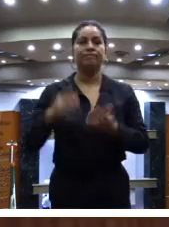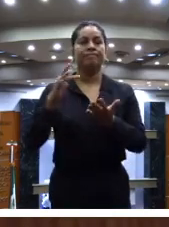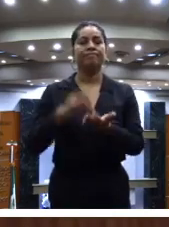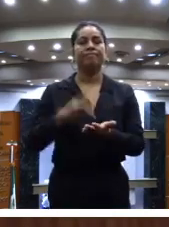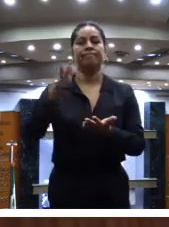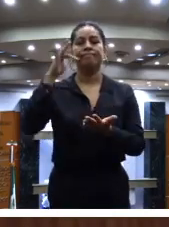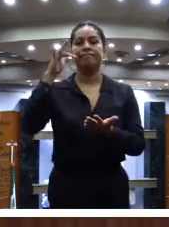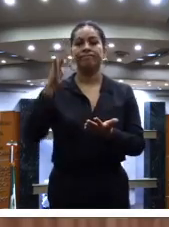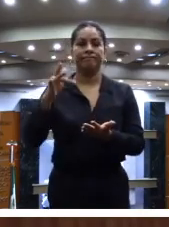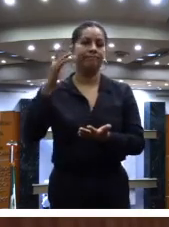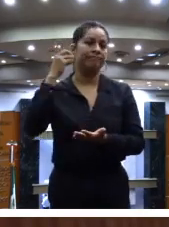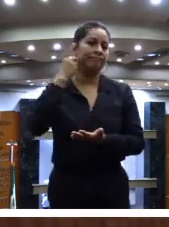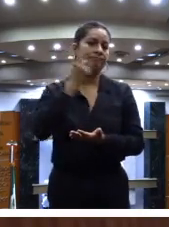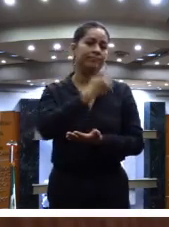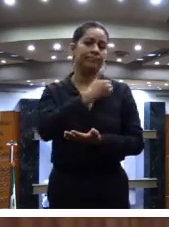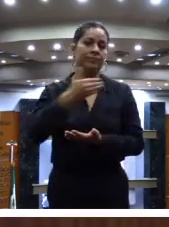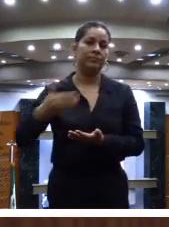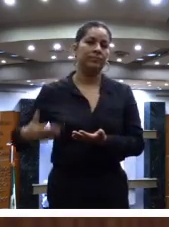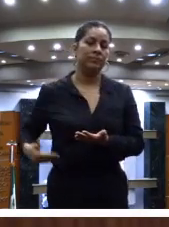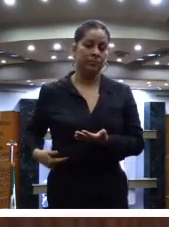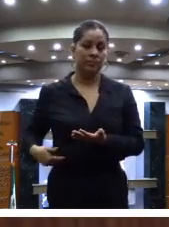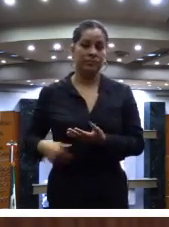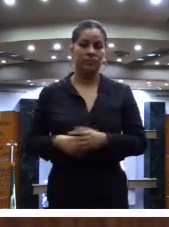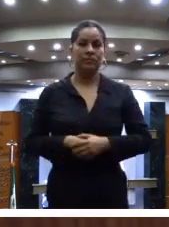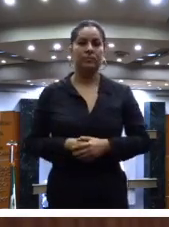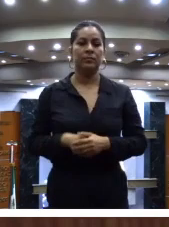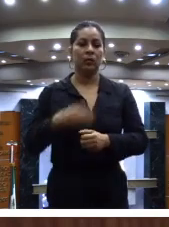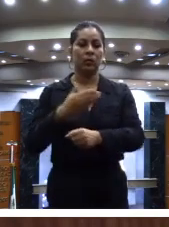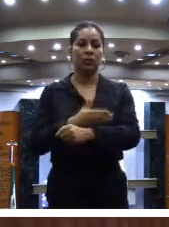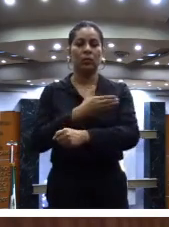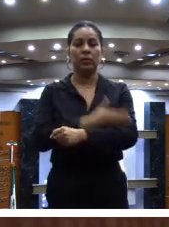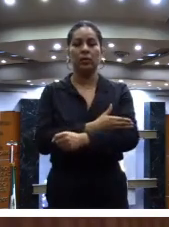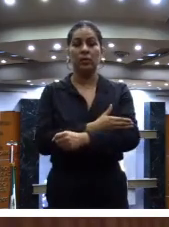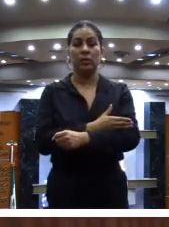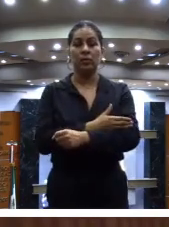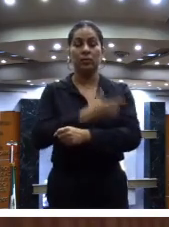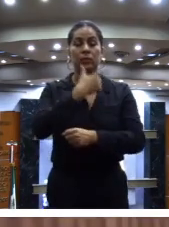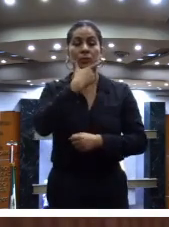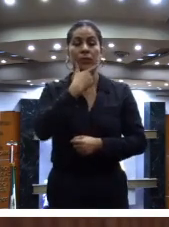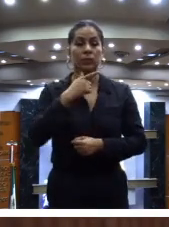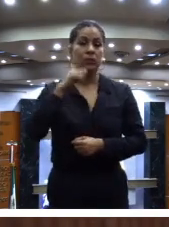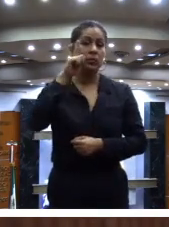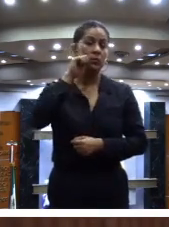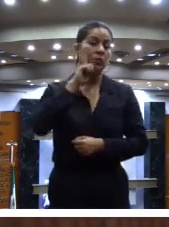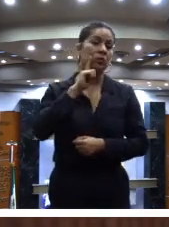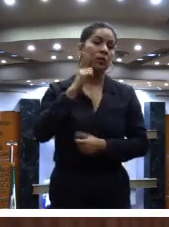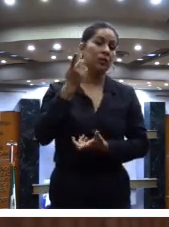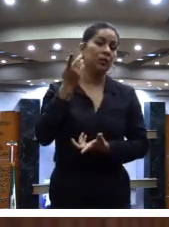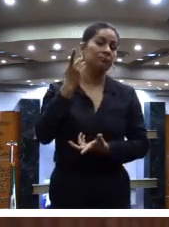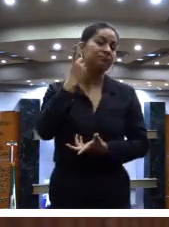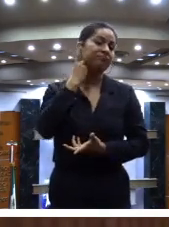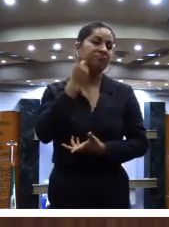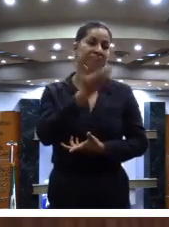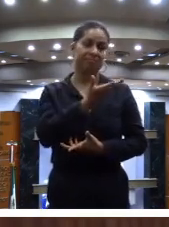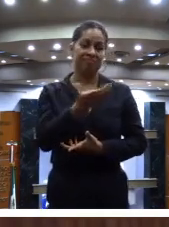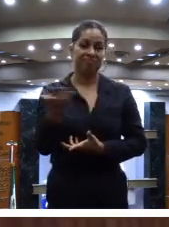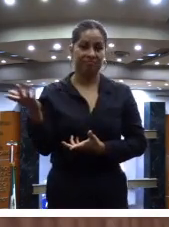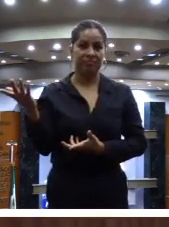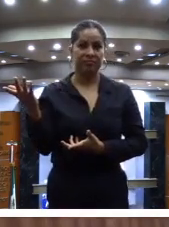Gracias diputada presidenta compañeras diputadas compañeros